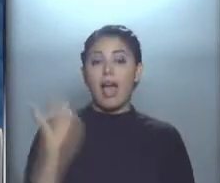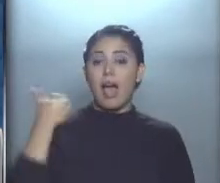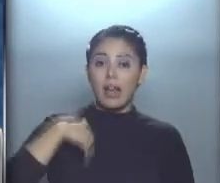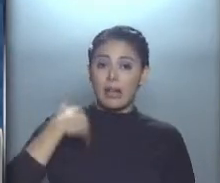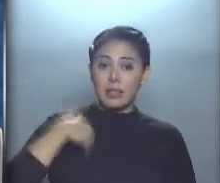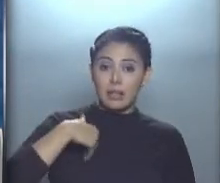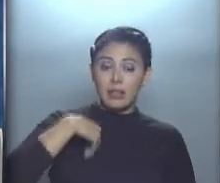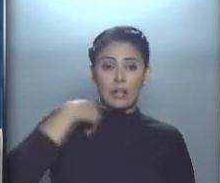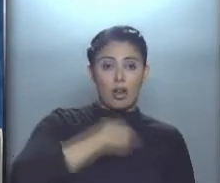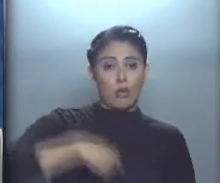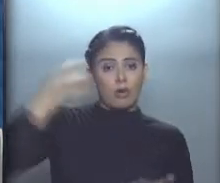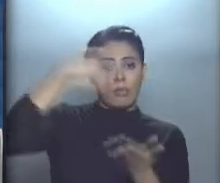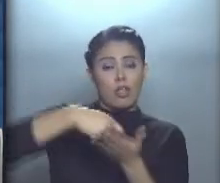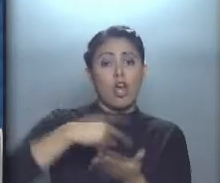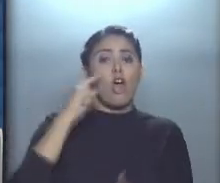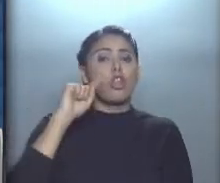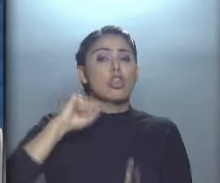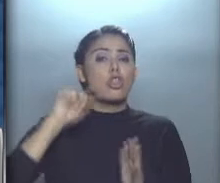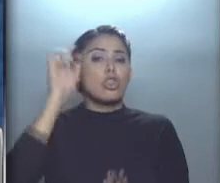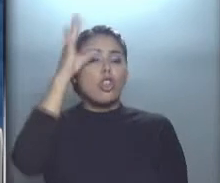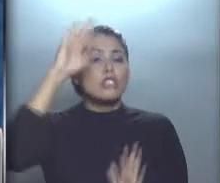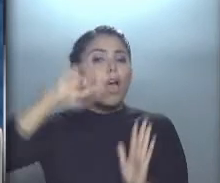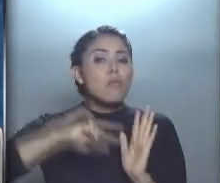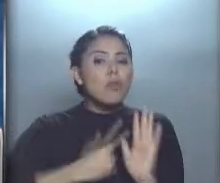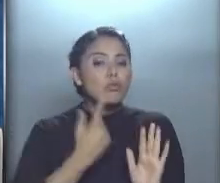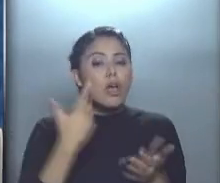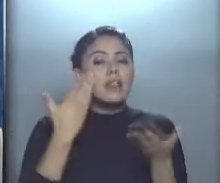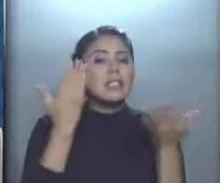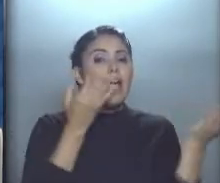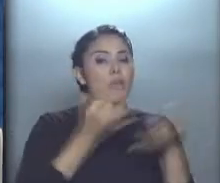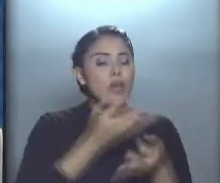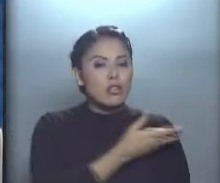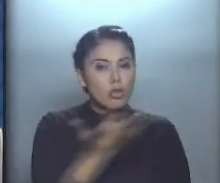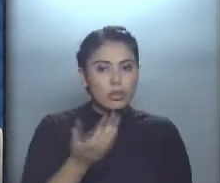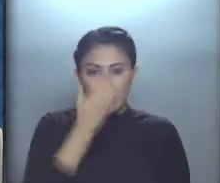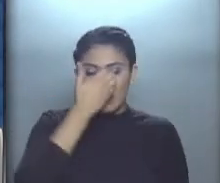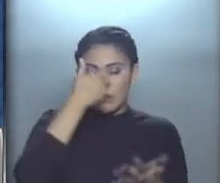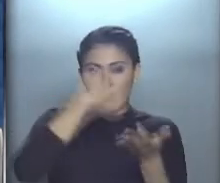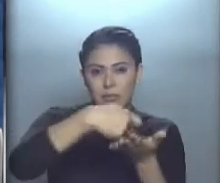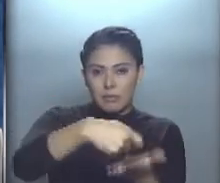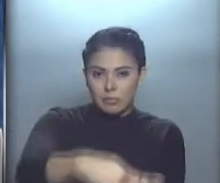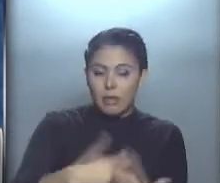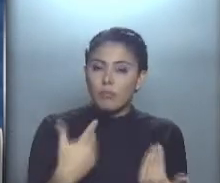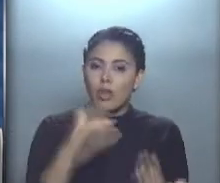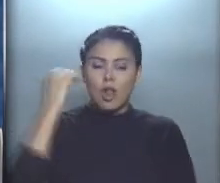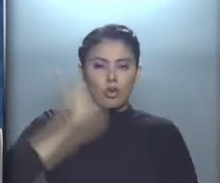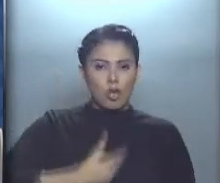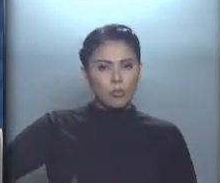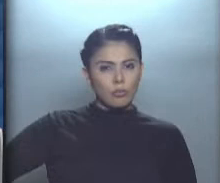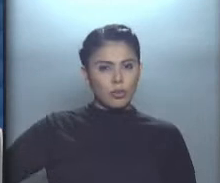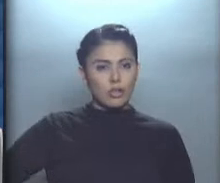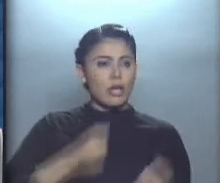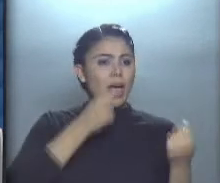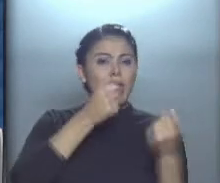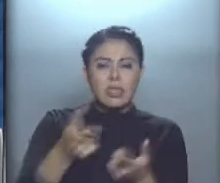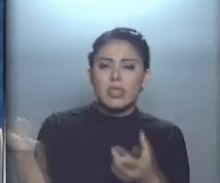Argentina invierte 12 puntos de la seguridad social para generar la base de un Estado que permita